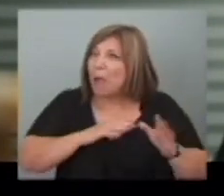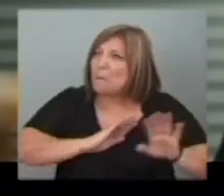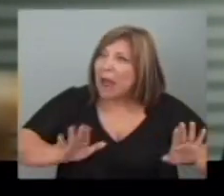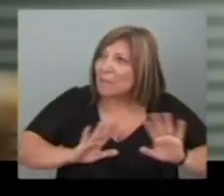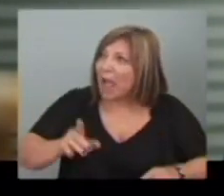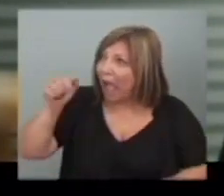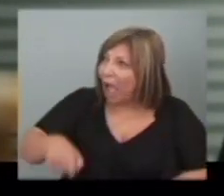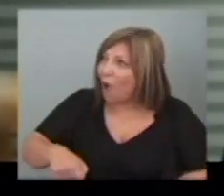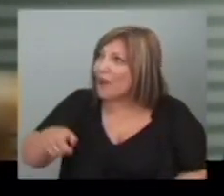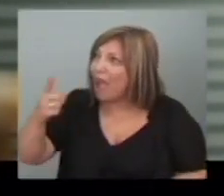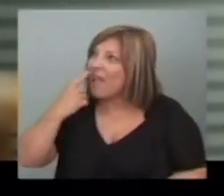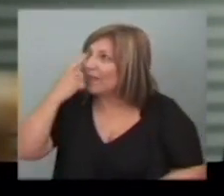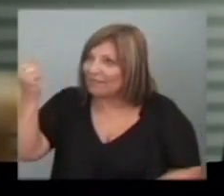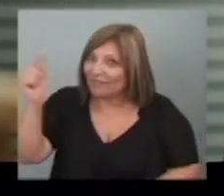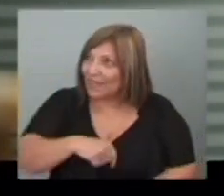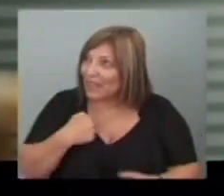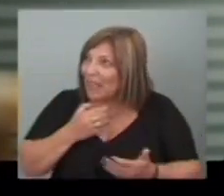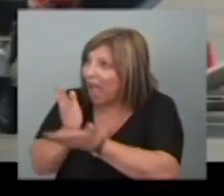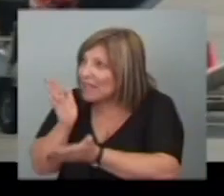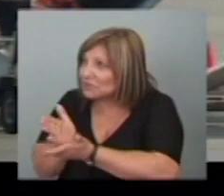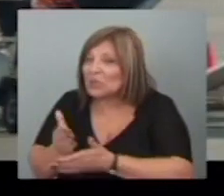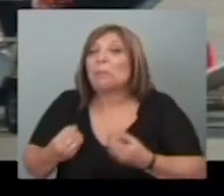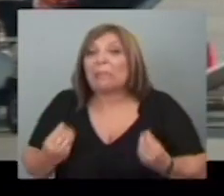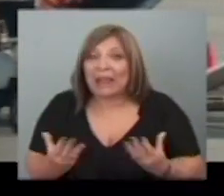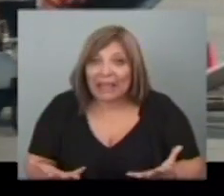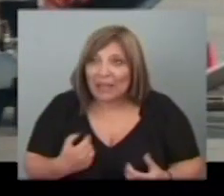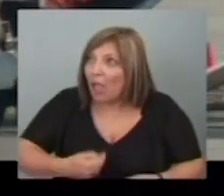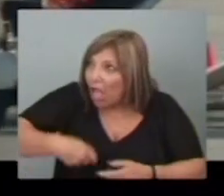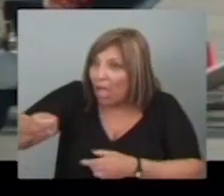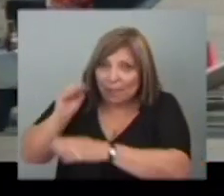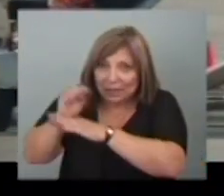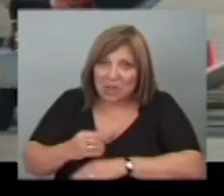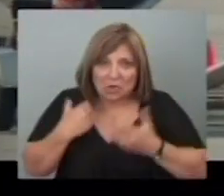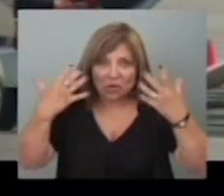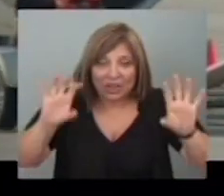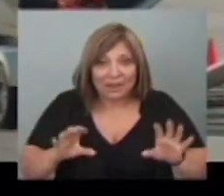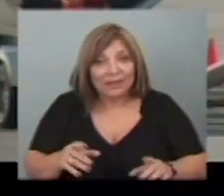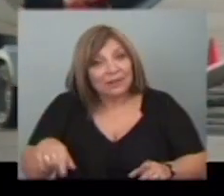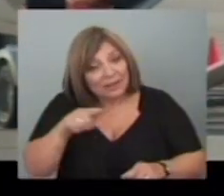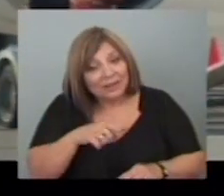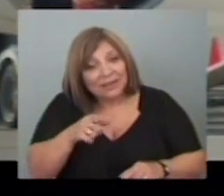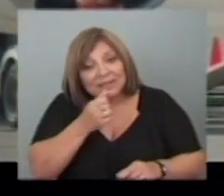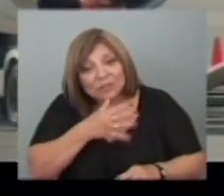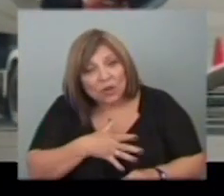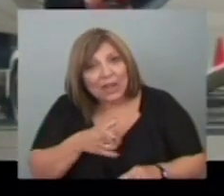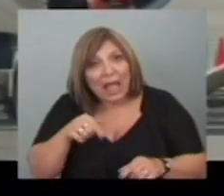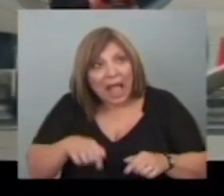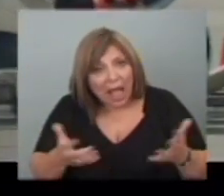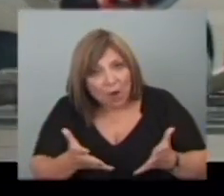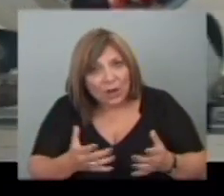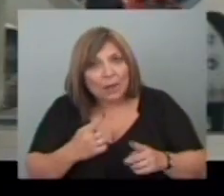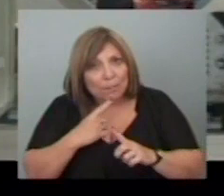del país y ahora volvés y pretendés que te ayuden, ese tipo de cosas. Esta tendencia histórica que está viviendo Uruguay, ¿es algo positivo